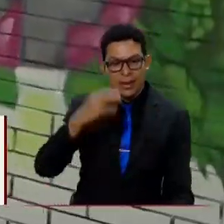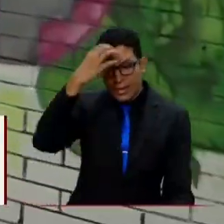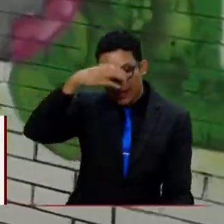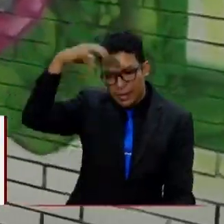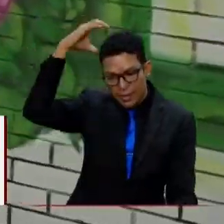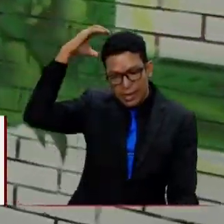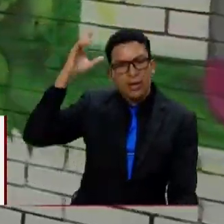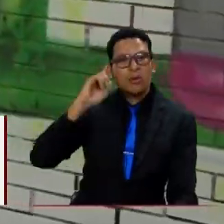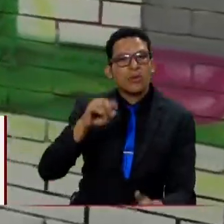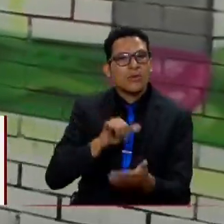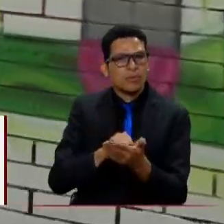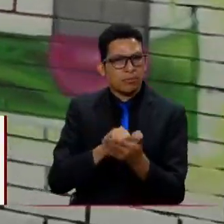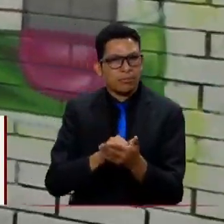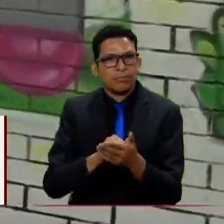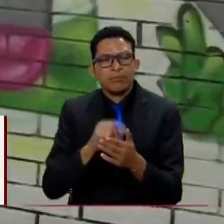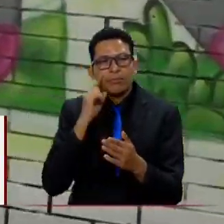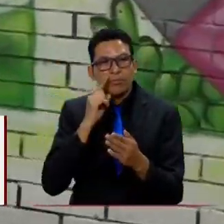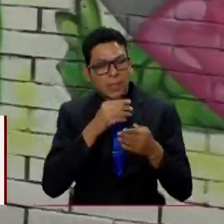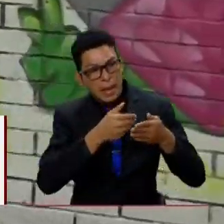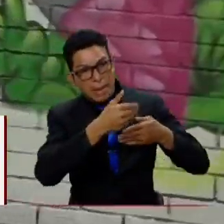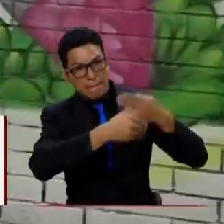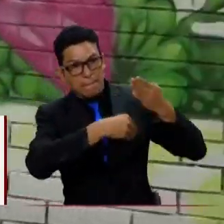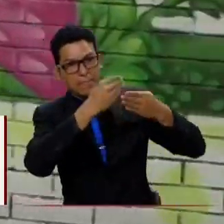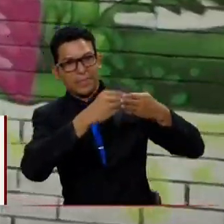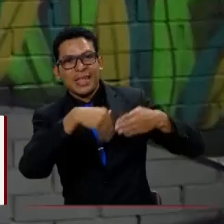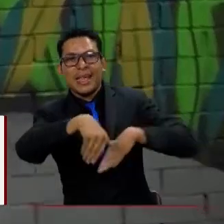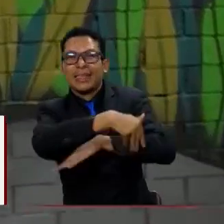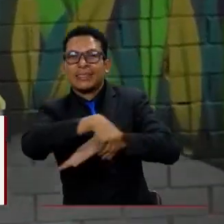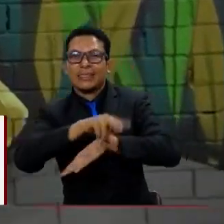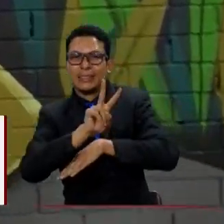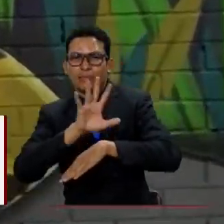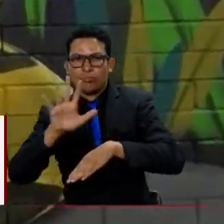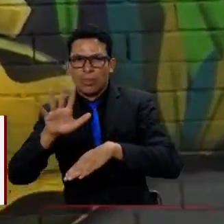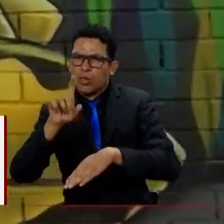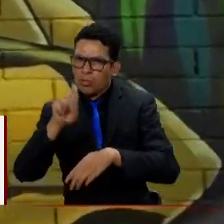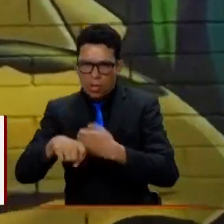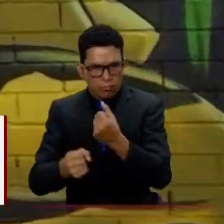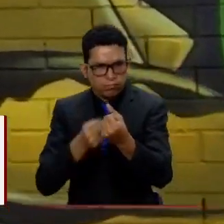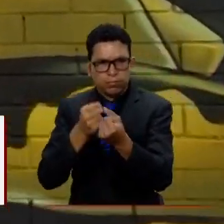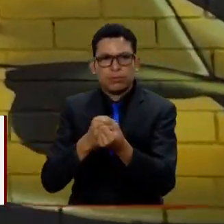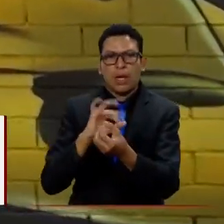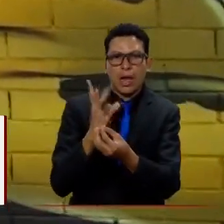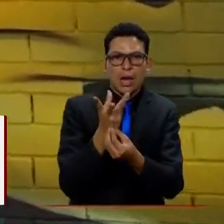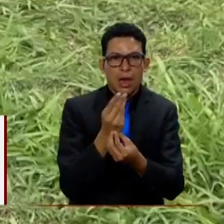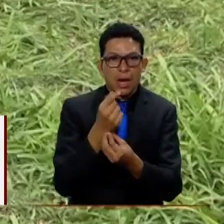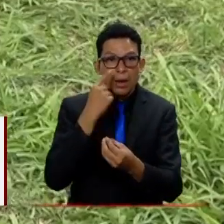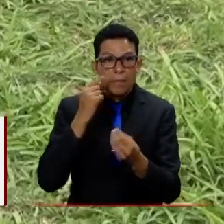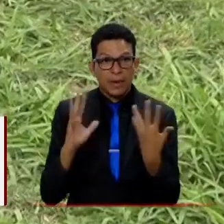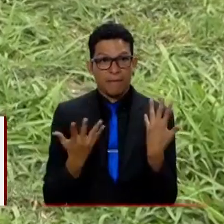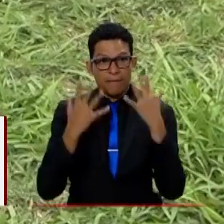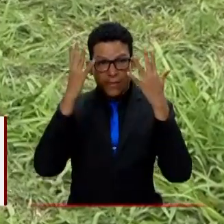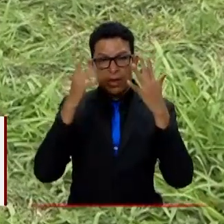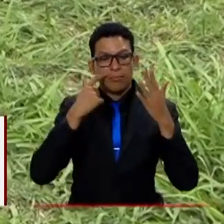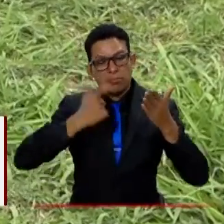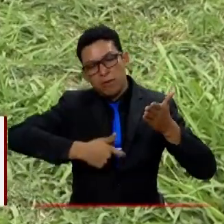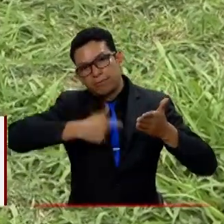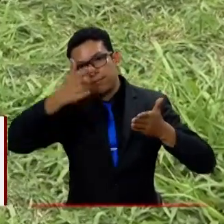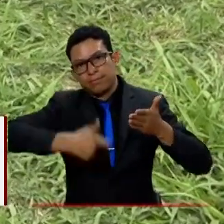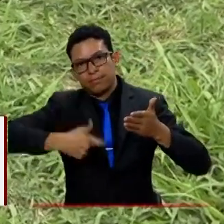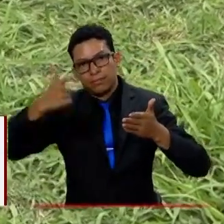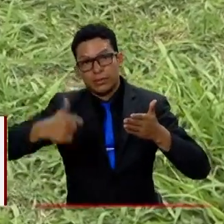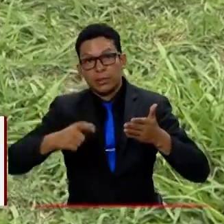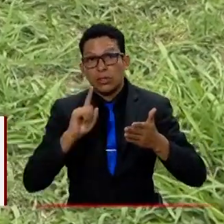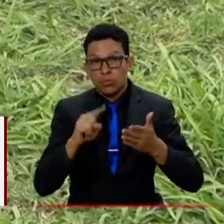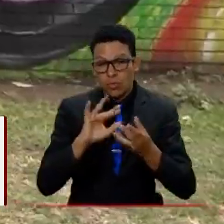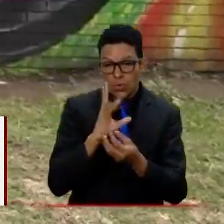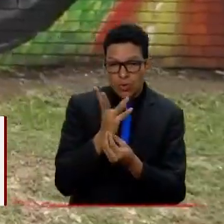muro del separador vial ubicado sobre la calle 25 para reiterar el respaldo a los artistas que participan del Festival Graficalia para que por medio